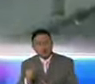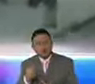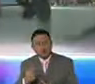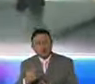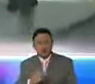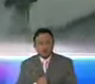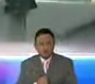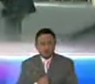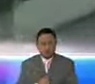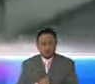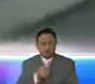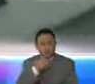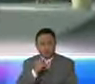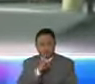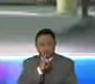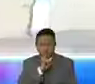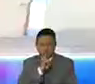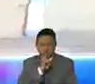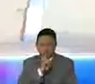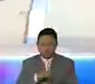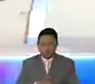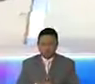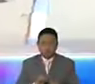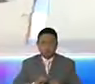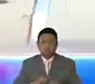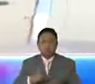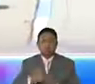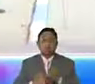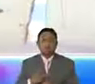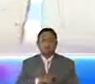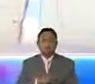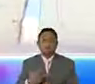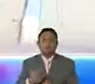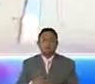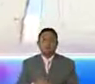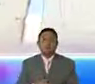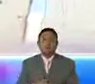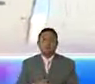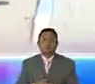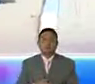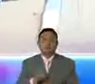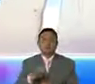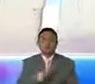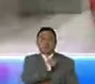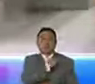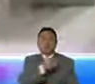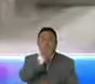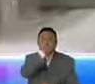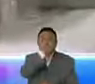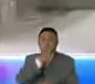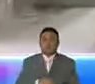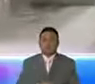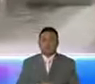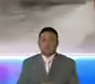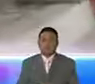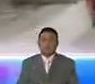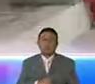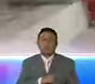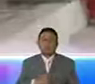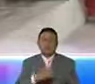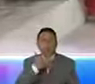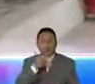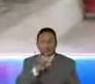no decir nada que vivir asustados. Sobre delitos como las conocidas vacunas, secuestros extorsivos, les suena pero prefieren